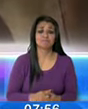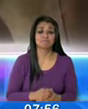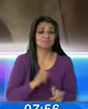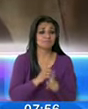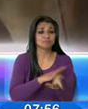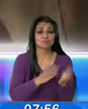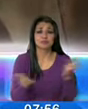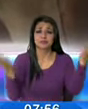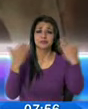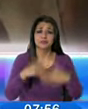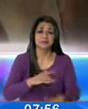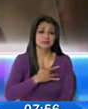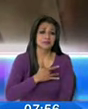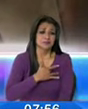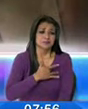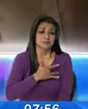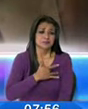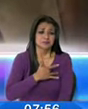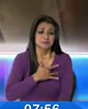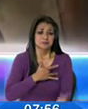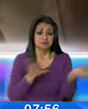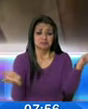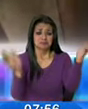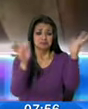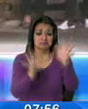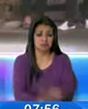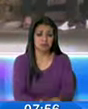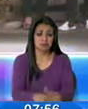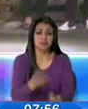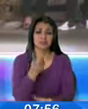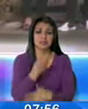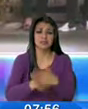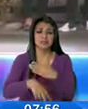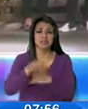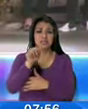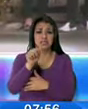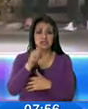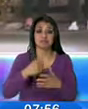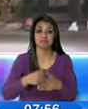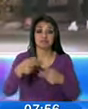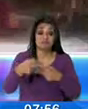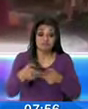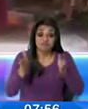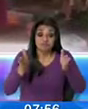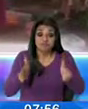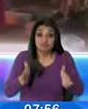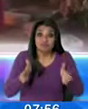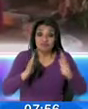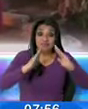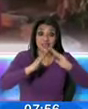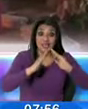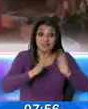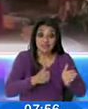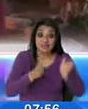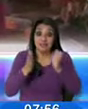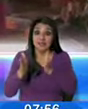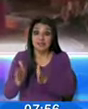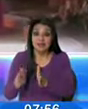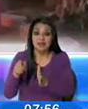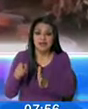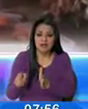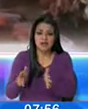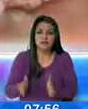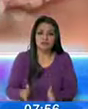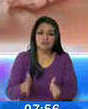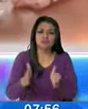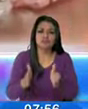se quedó ahí, ya hecho pedazos, mi hija. En el pequeño cuarto de una vivienda contigua a la casa donde murió, se improvisó la